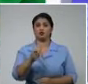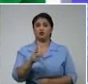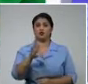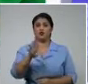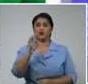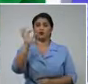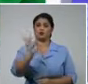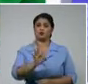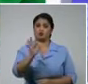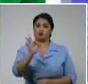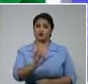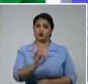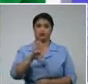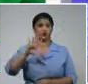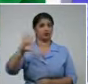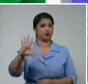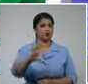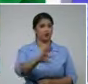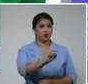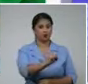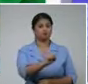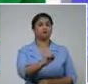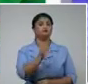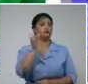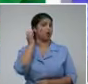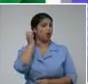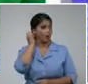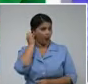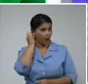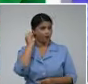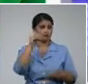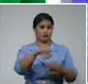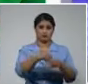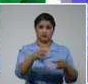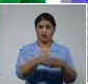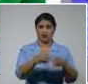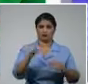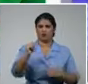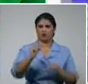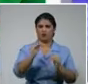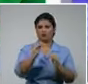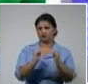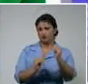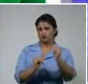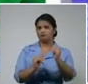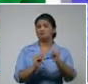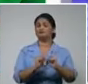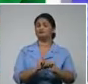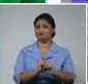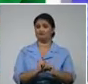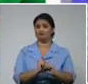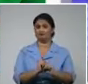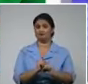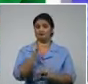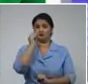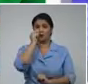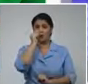48,4% de todas las personas diagnosticadas en Cuba pues pertenecen al sexo femenino y